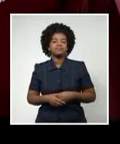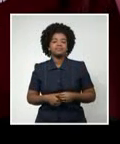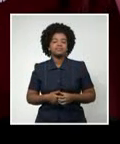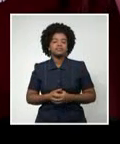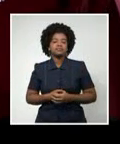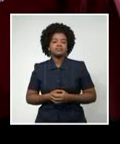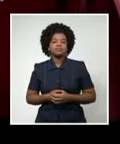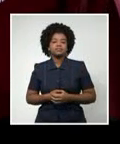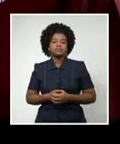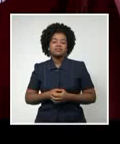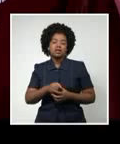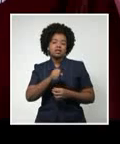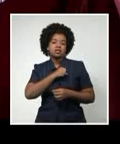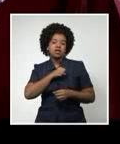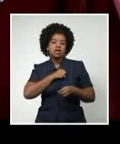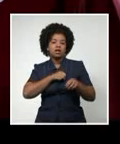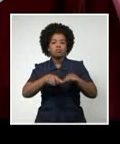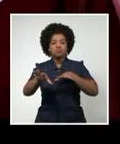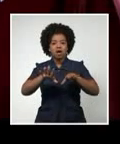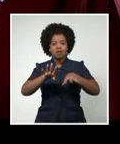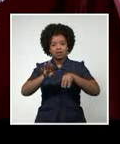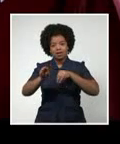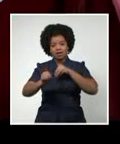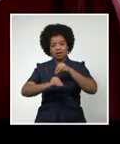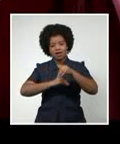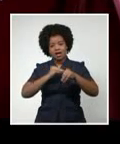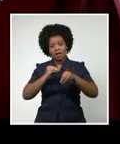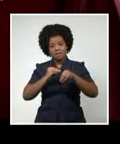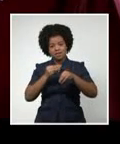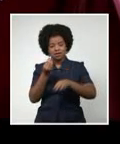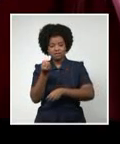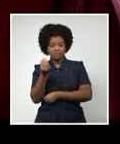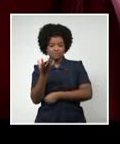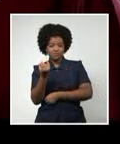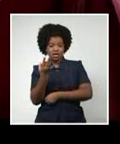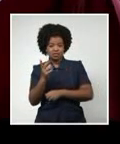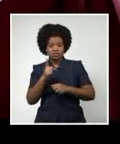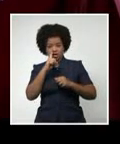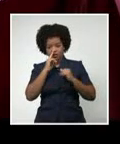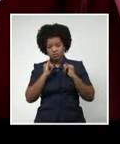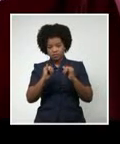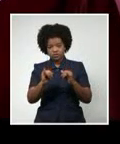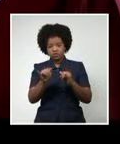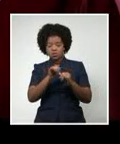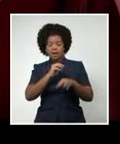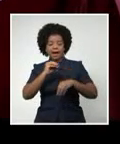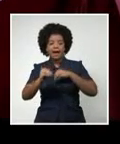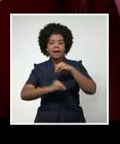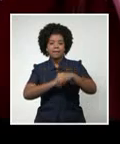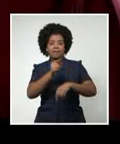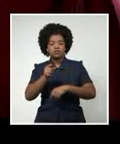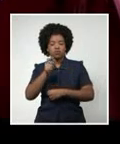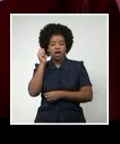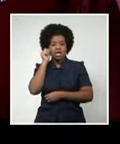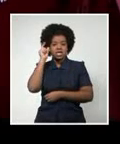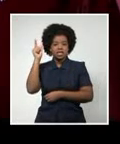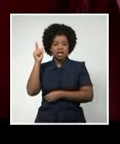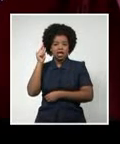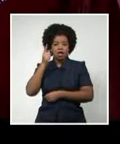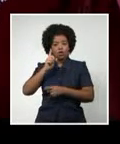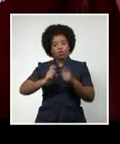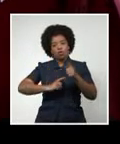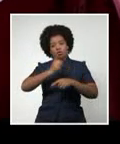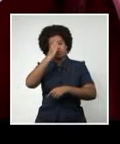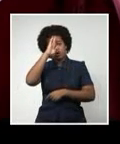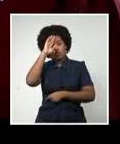querían era mover a lo que apunta siempre un fake news, que es mover resortes emocionales o fortalecer o